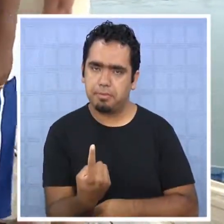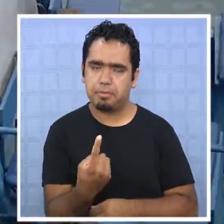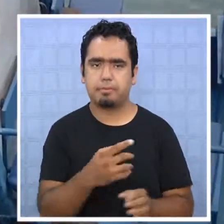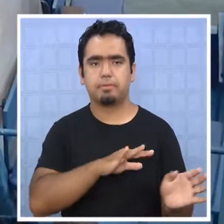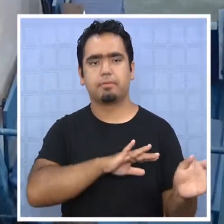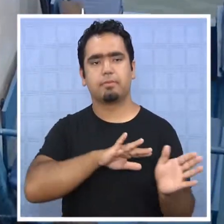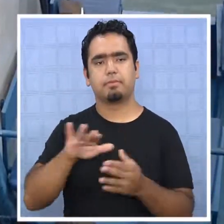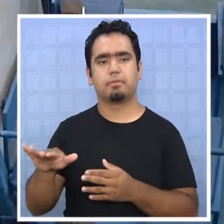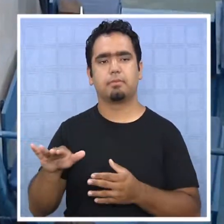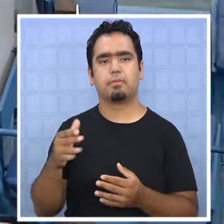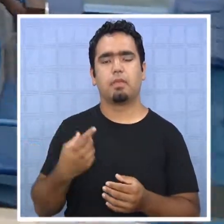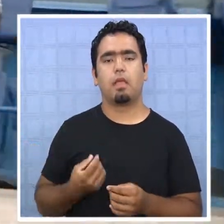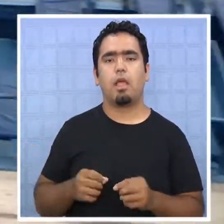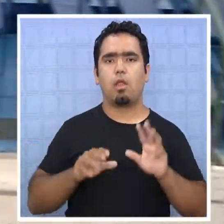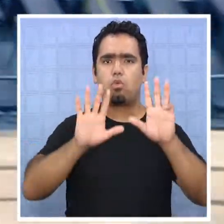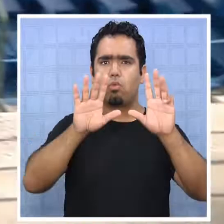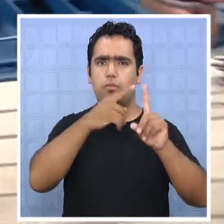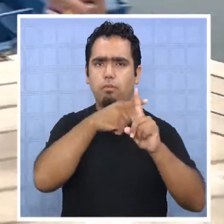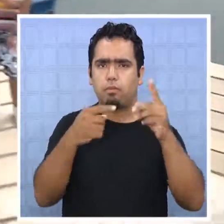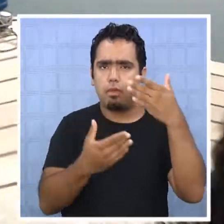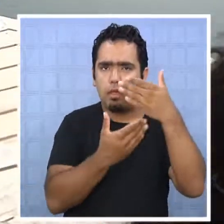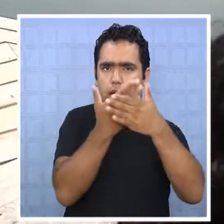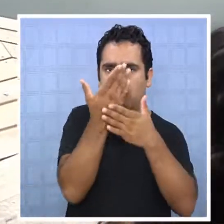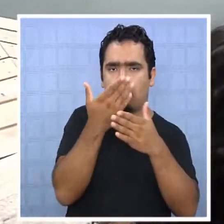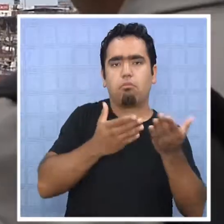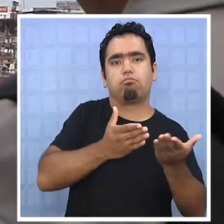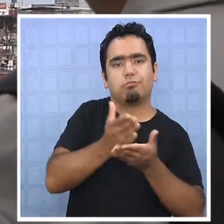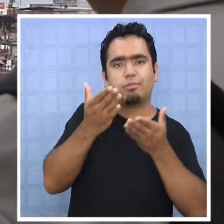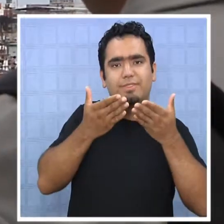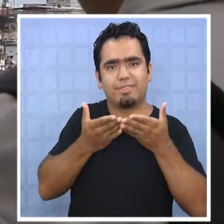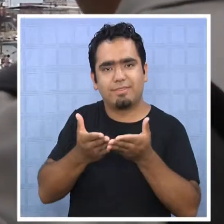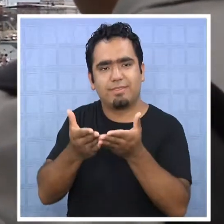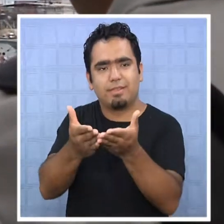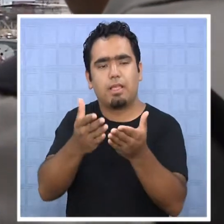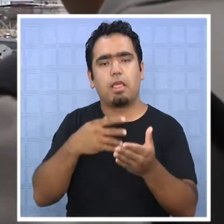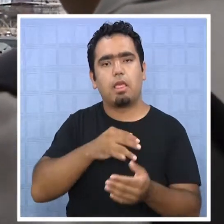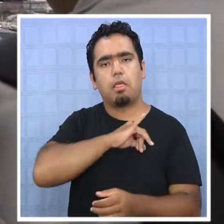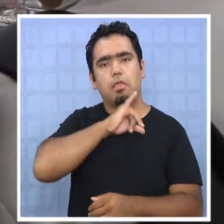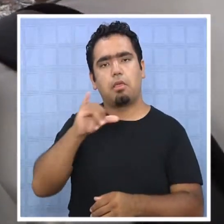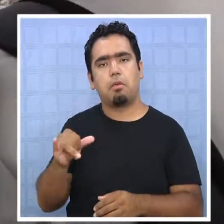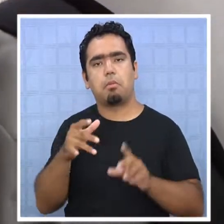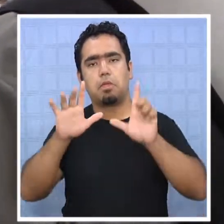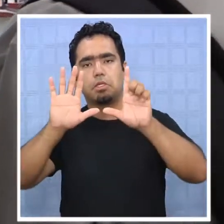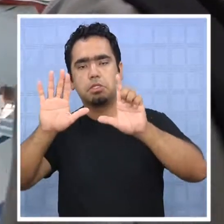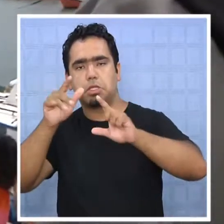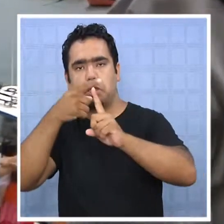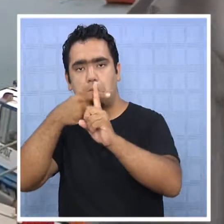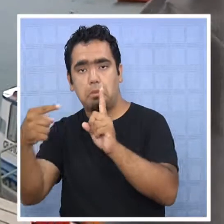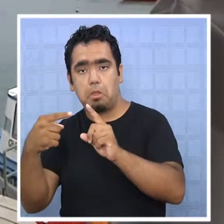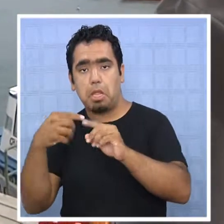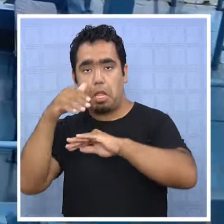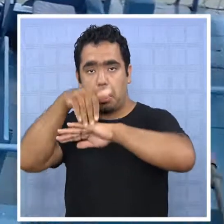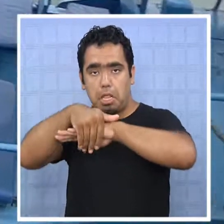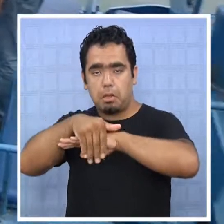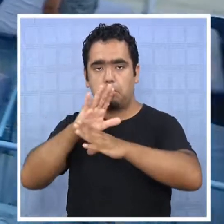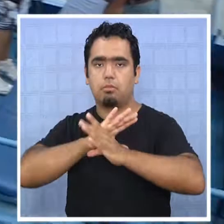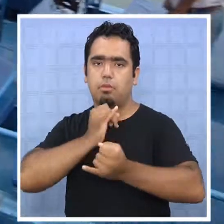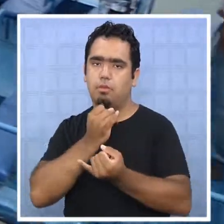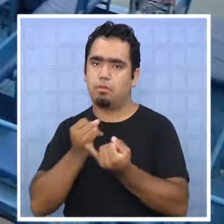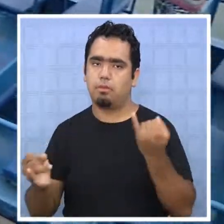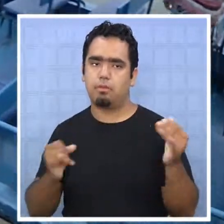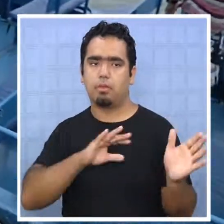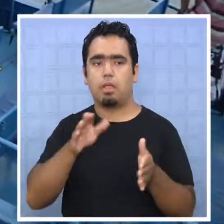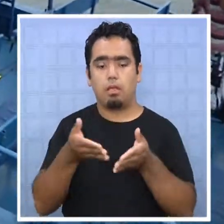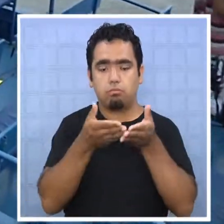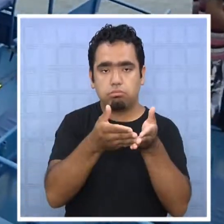moderna. Los paseos comienzan a las 9:30 de la mañana y culminan alrededor de las 19:30 horas. Cada embarcación